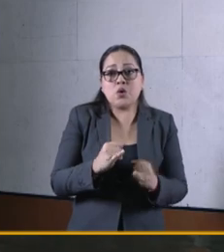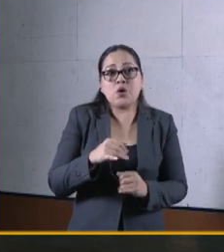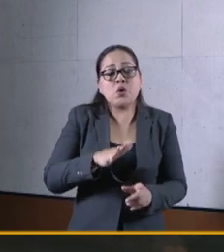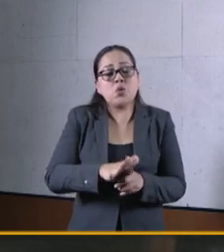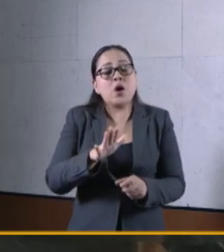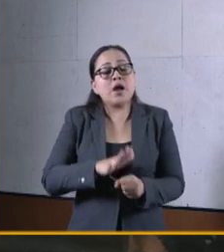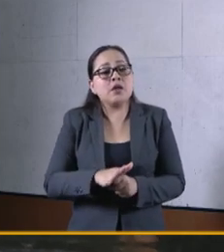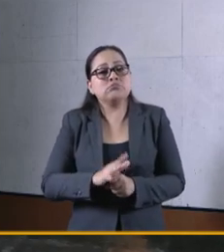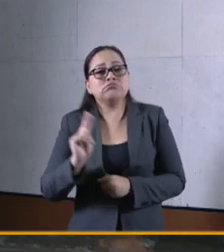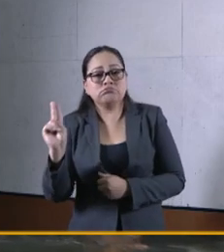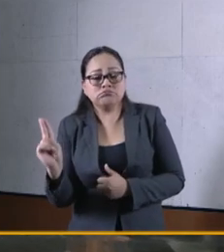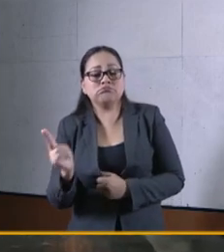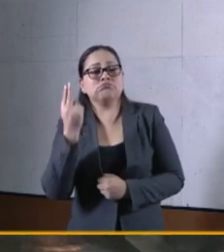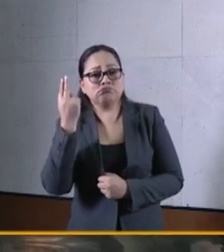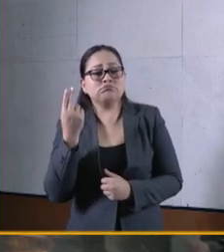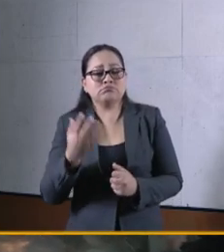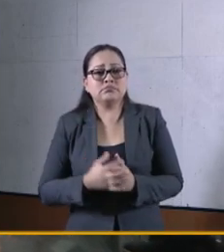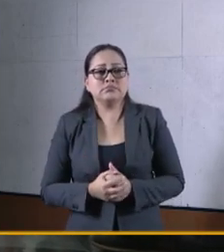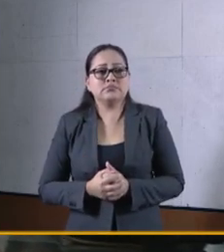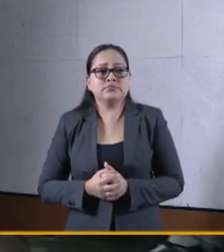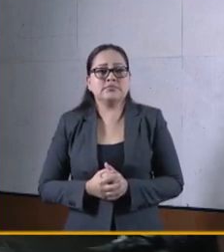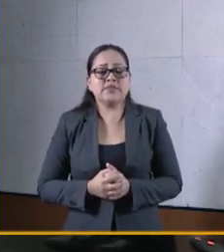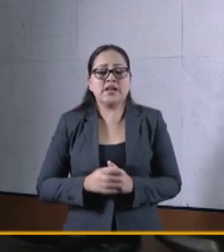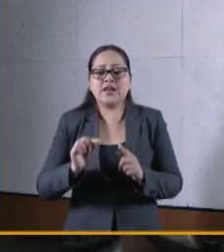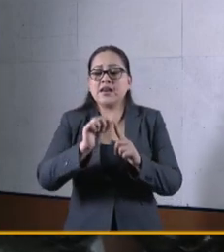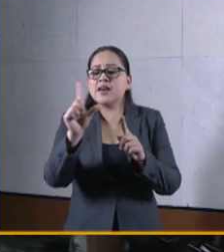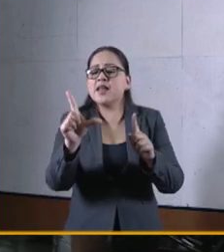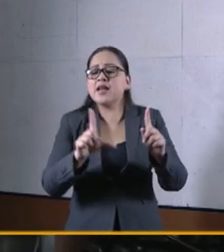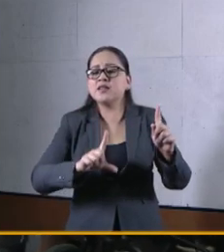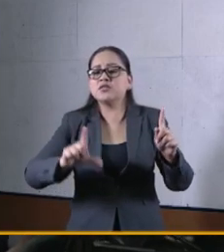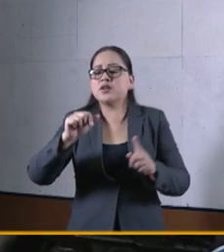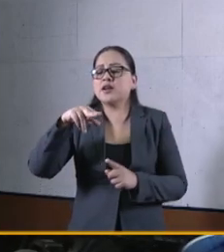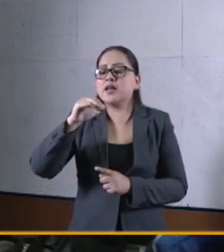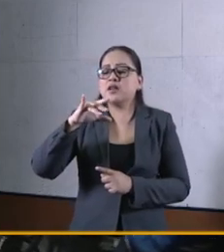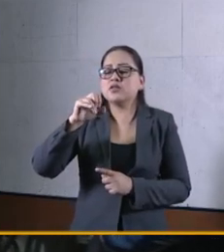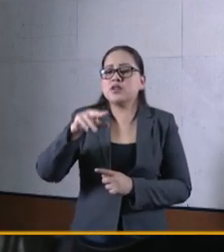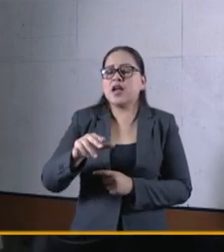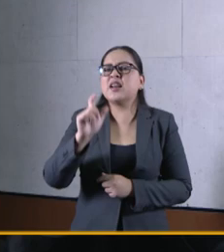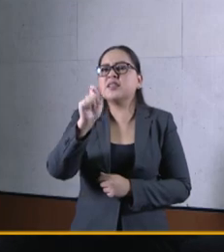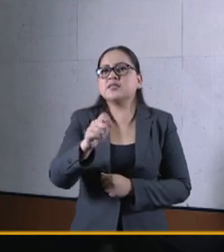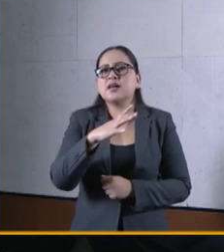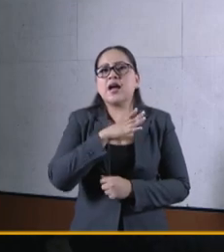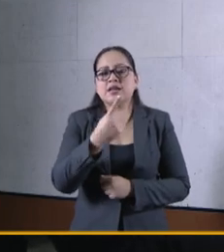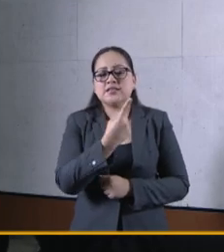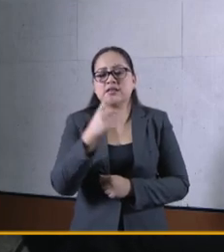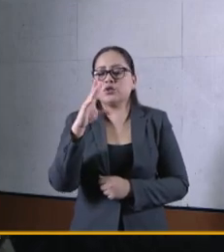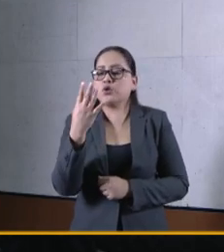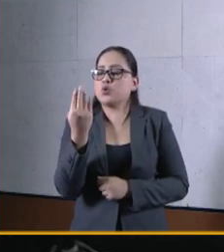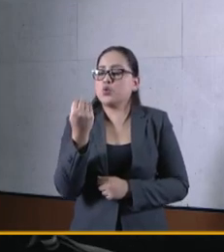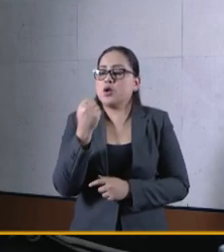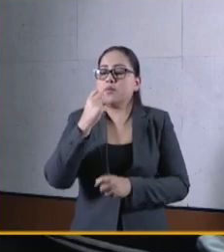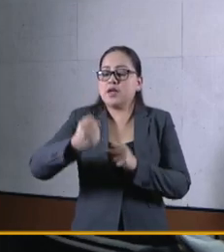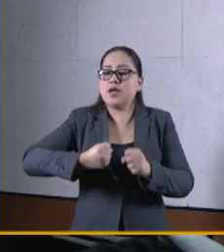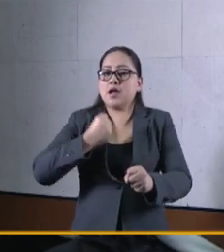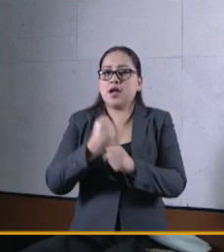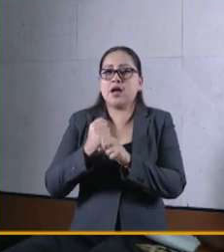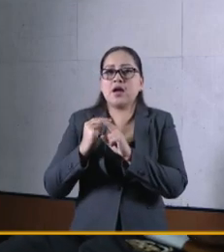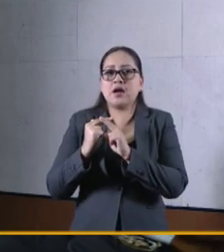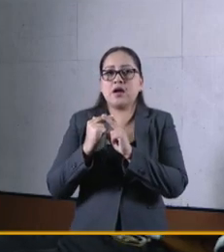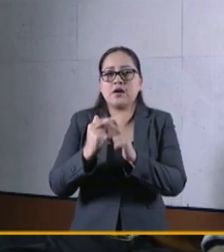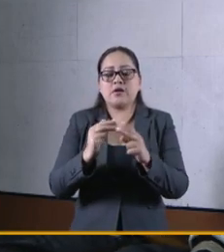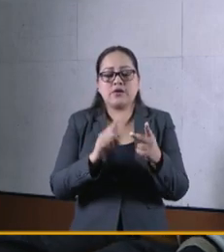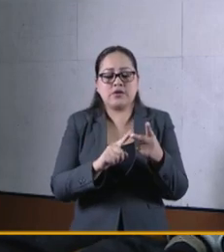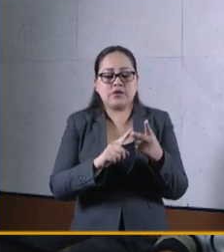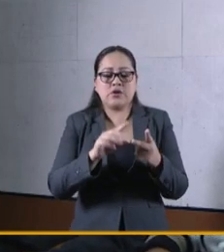universidad es nacional efectivamente desde hace 109 años desde hace